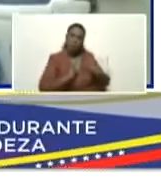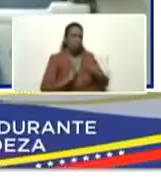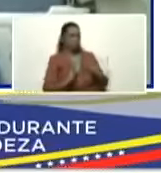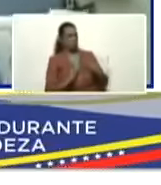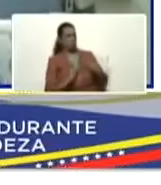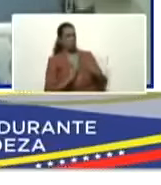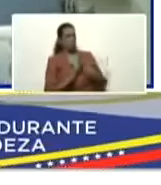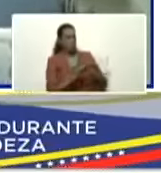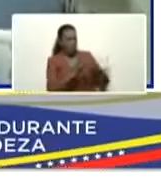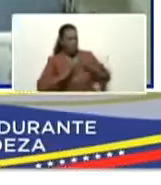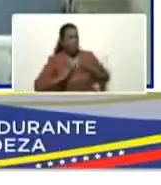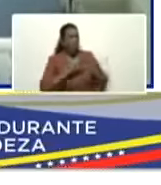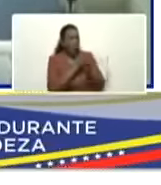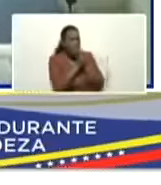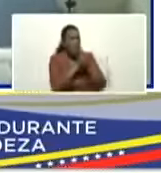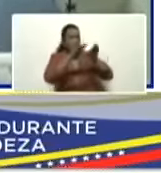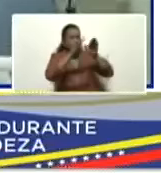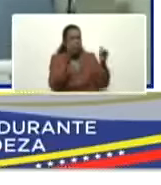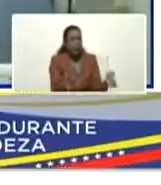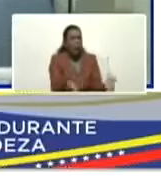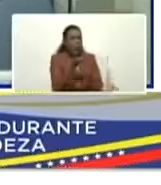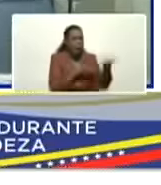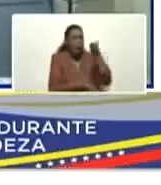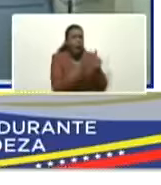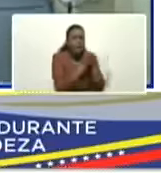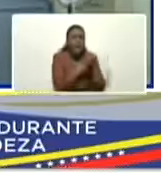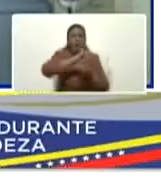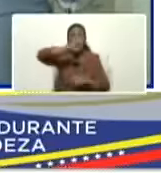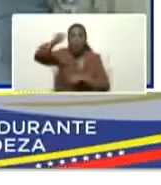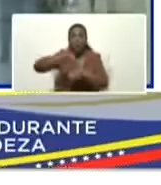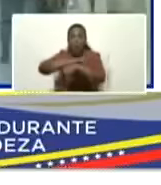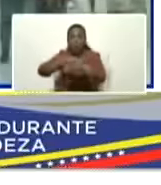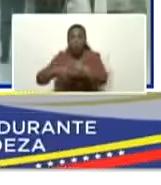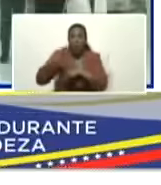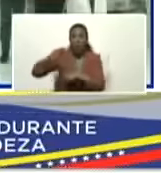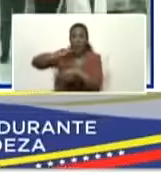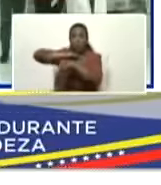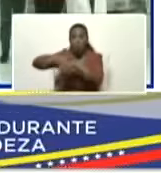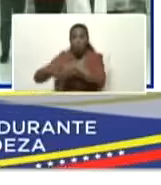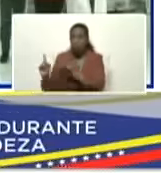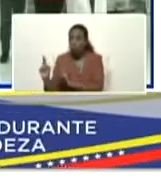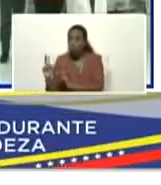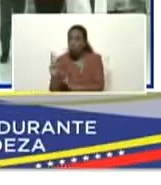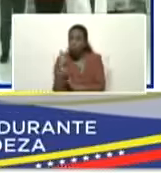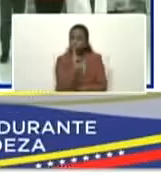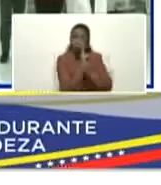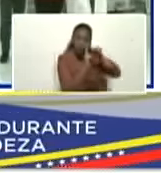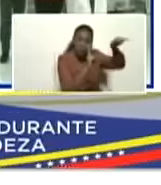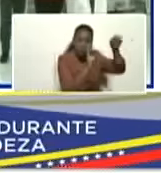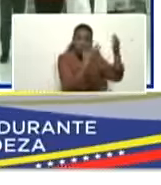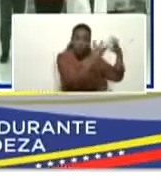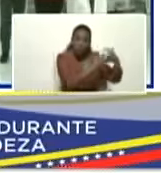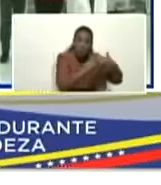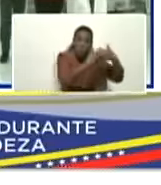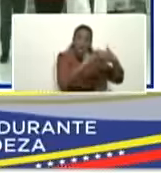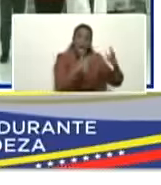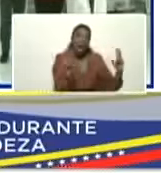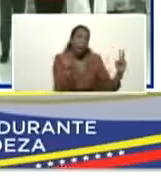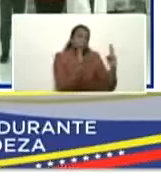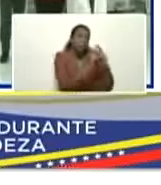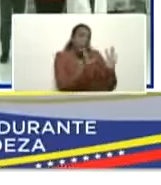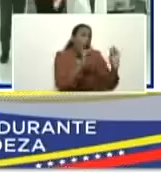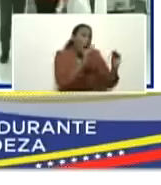Entonces hubo una mesa de trabajo, yo mandé a Jorge Rodríguez, a Héctor Rodríguez, para hablar, pues, porque el que quiera hablar yo